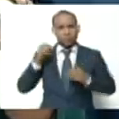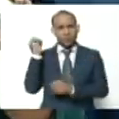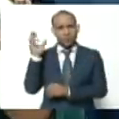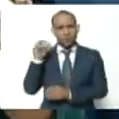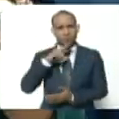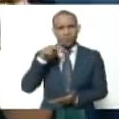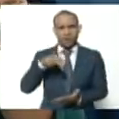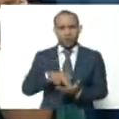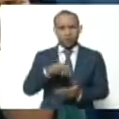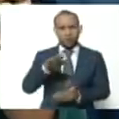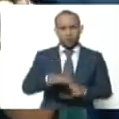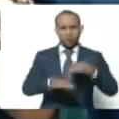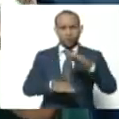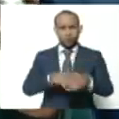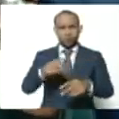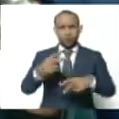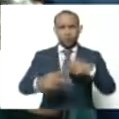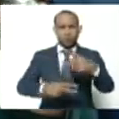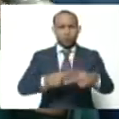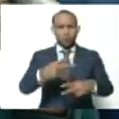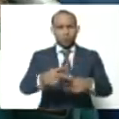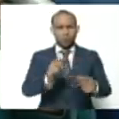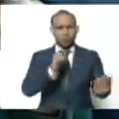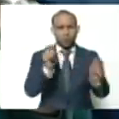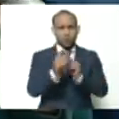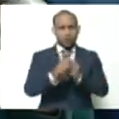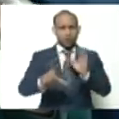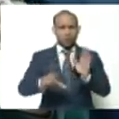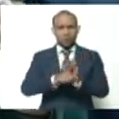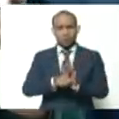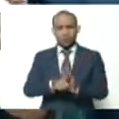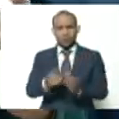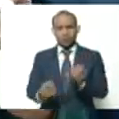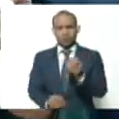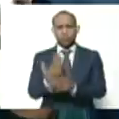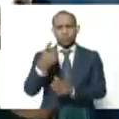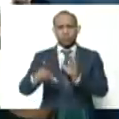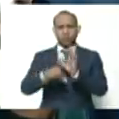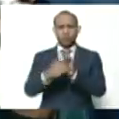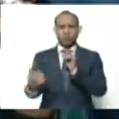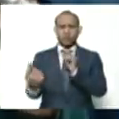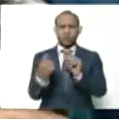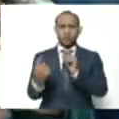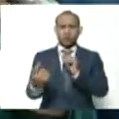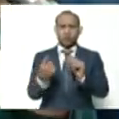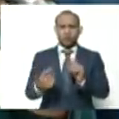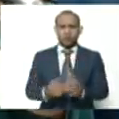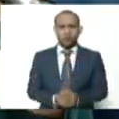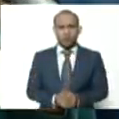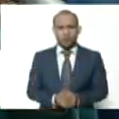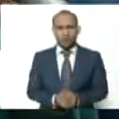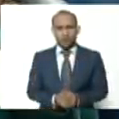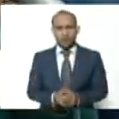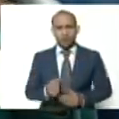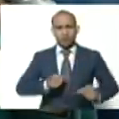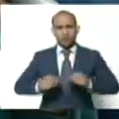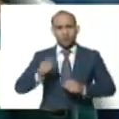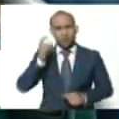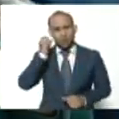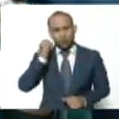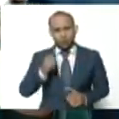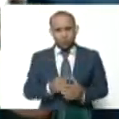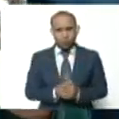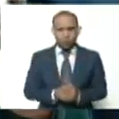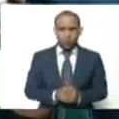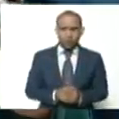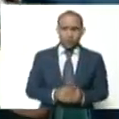Nacional avance en este proceso de reforma, pues coloca la ley al debate con el movimiento de mujeres en el marco,